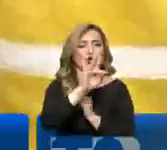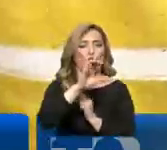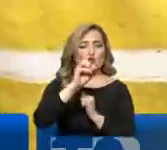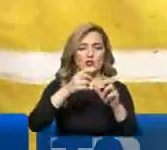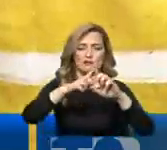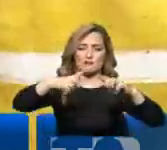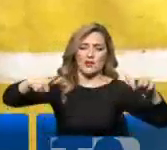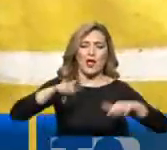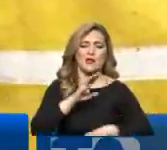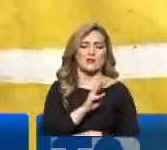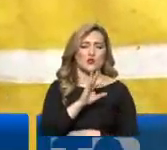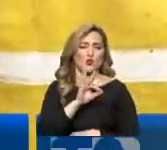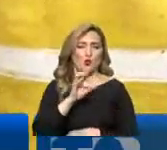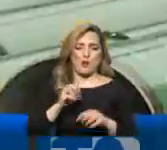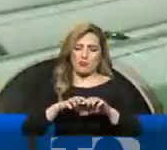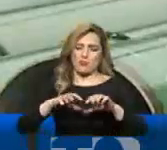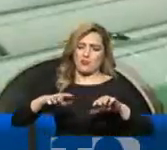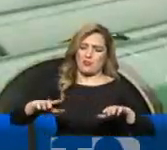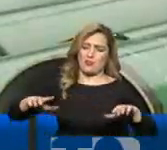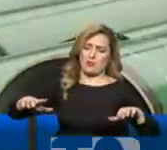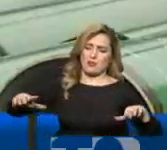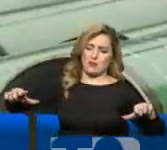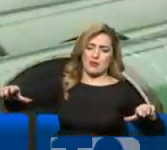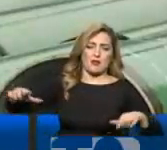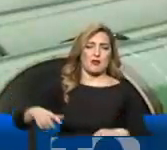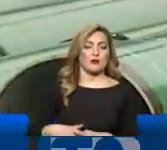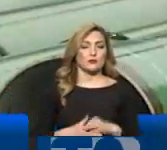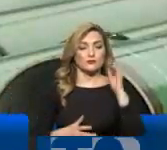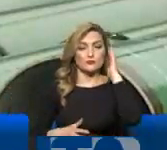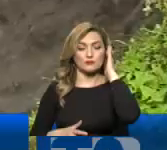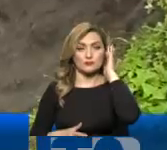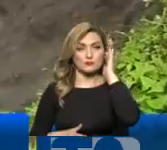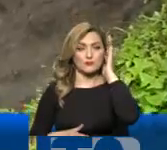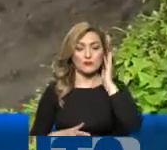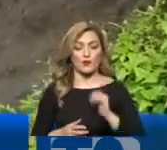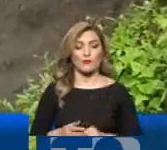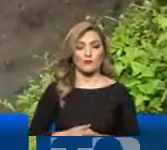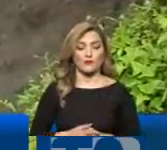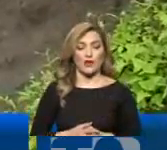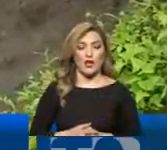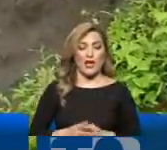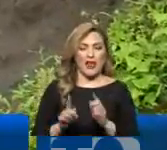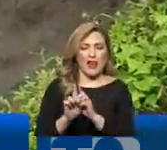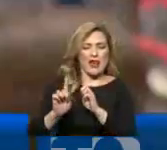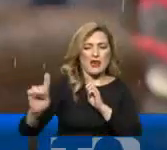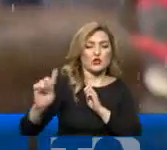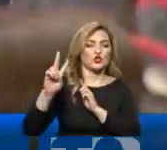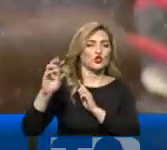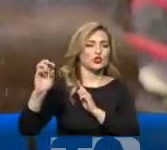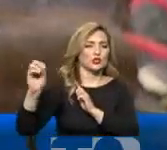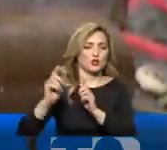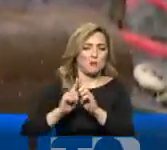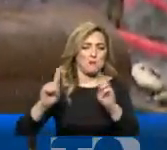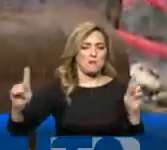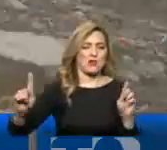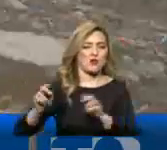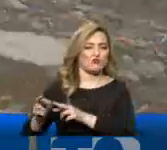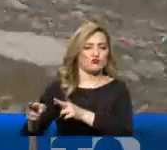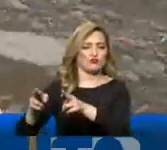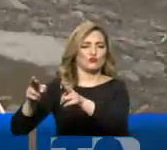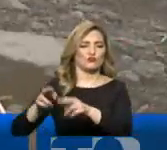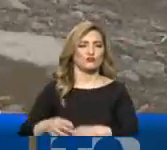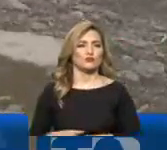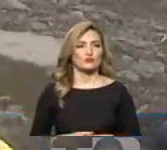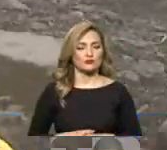380 y 690 metros de longitud, que alejan al menos 200 metros del margen del río a esta infraestructura petrolera.